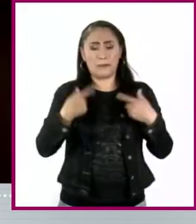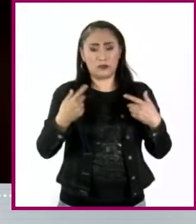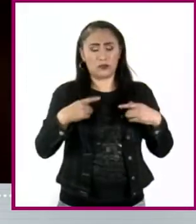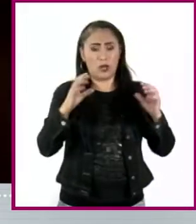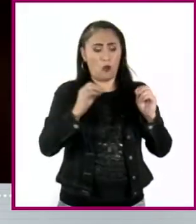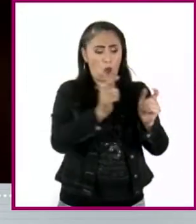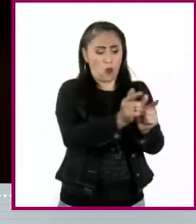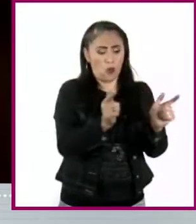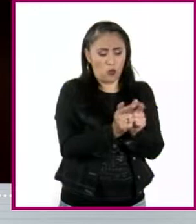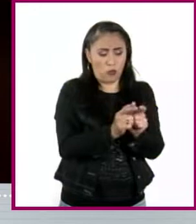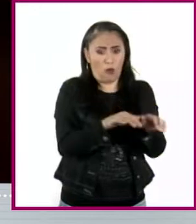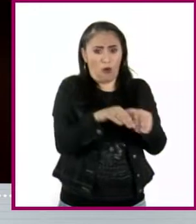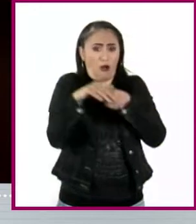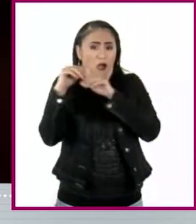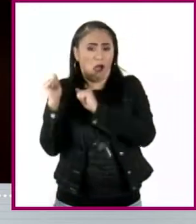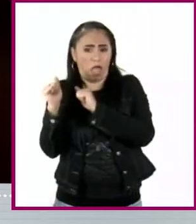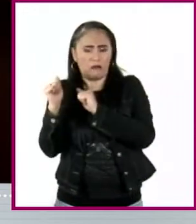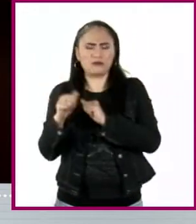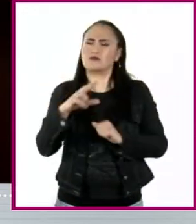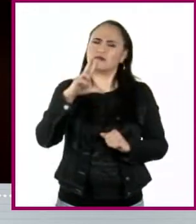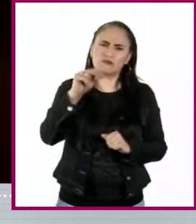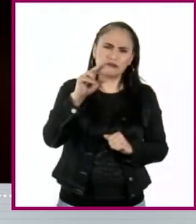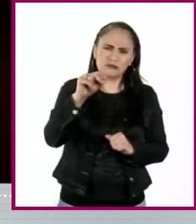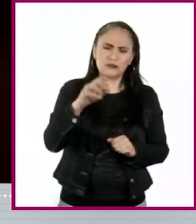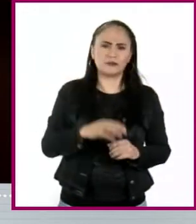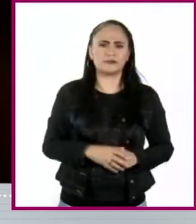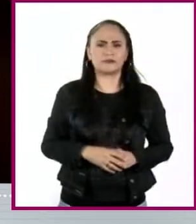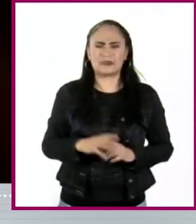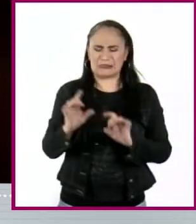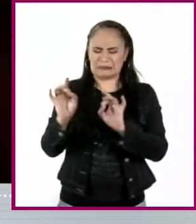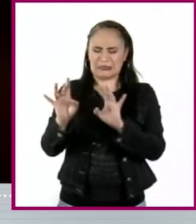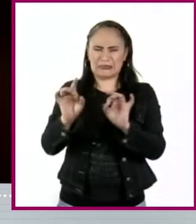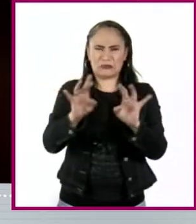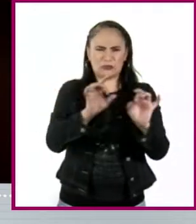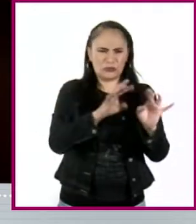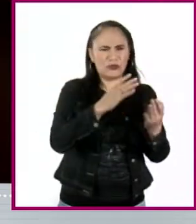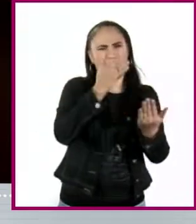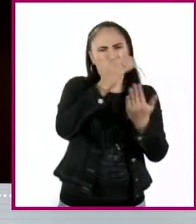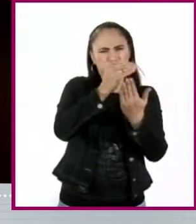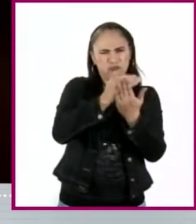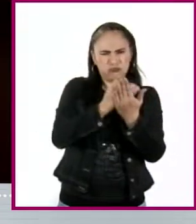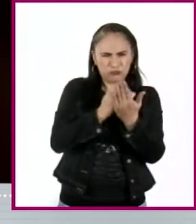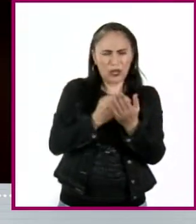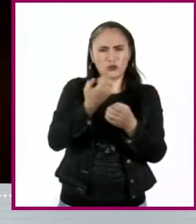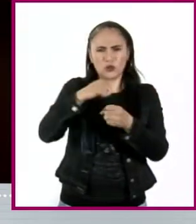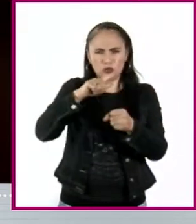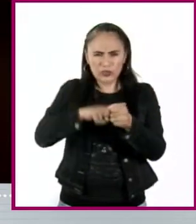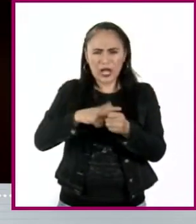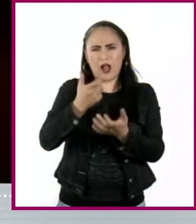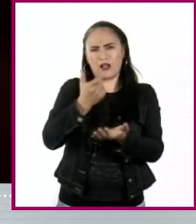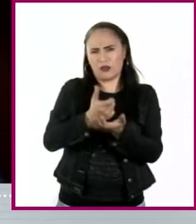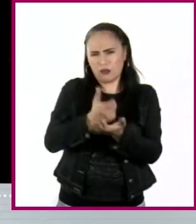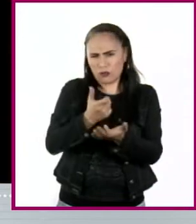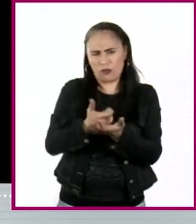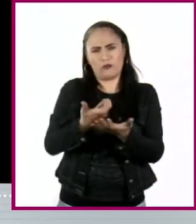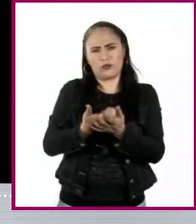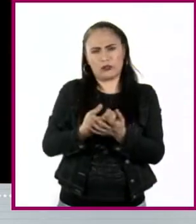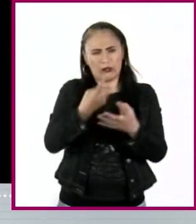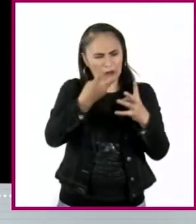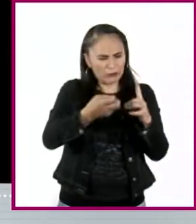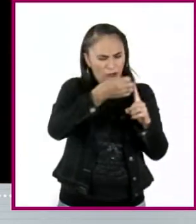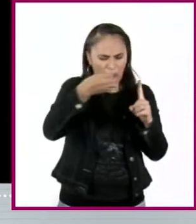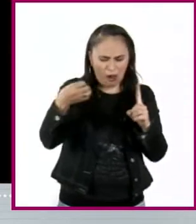de personas, sino que responde a situaciones más de tipo estructural, sociales o económicas, que ponen a